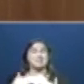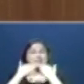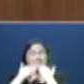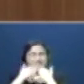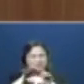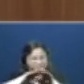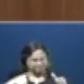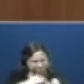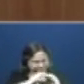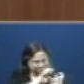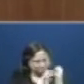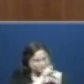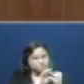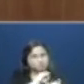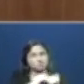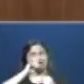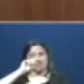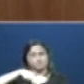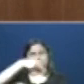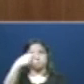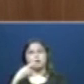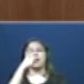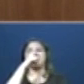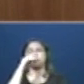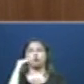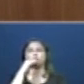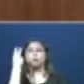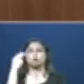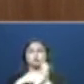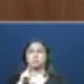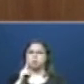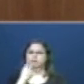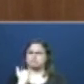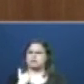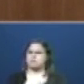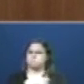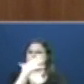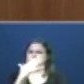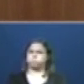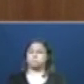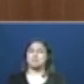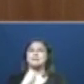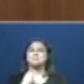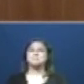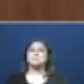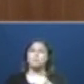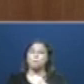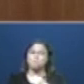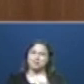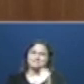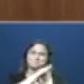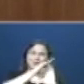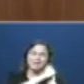mesa Un año más tarde en octubre de 2012 fuimos ya capaces de incluir las del nuevo modelo de